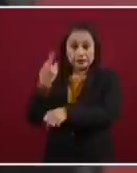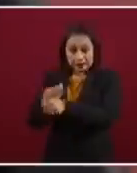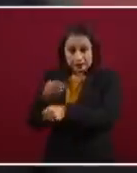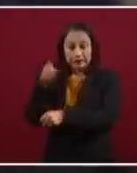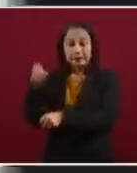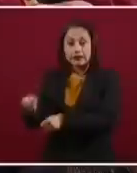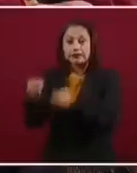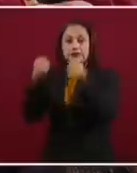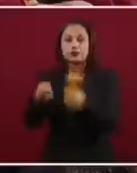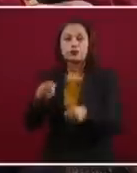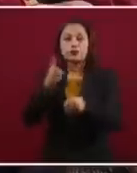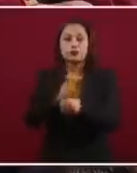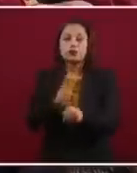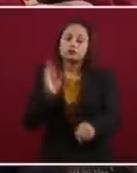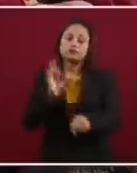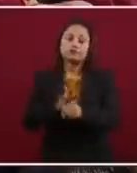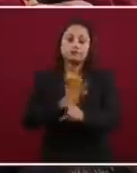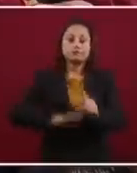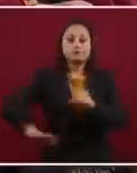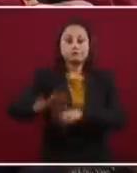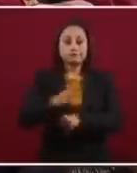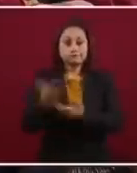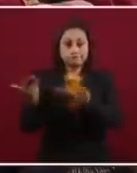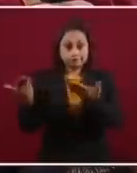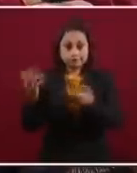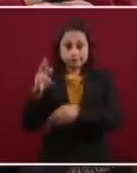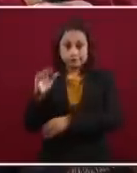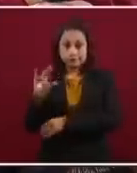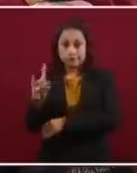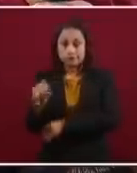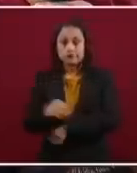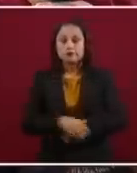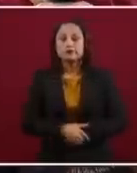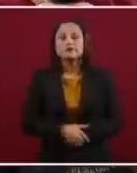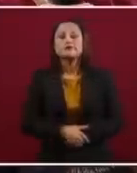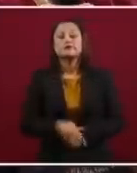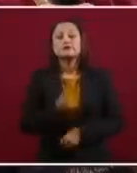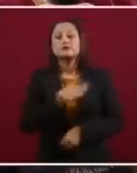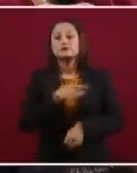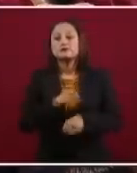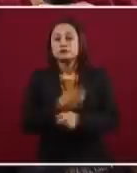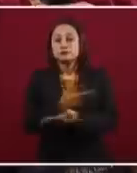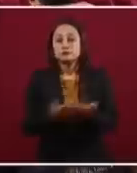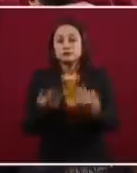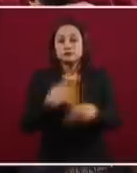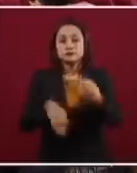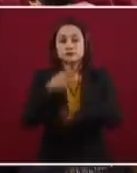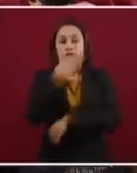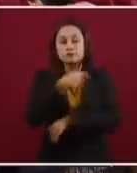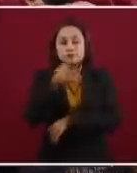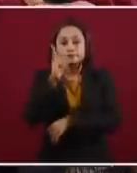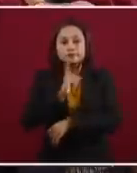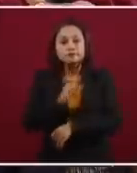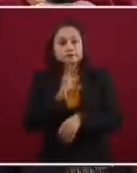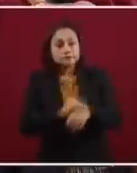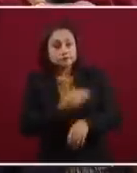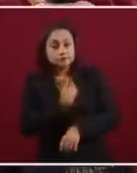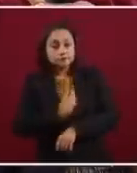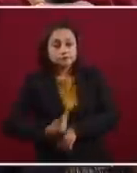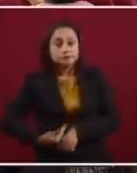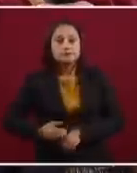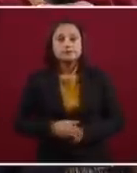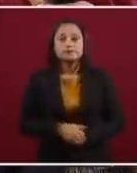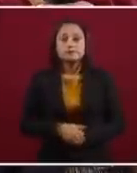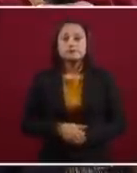protección ciudadana simao rica muy buenos días a todas ya todos con su permiso presidente efectivamente